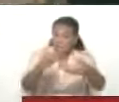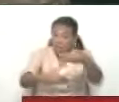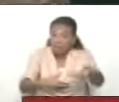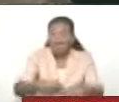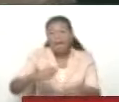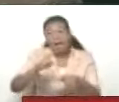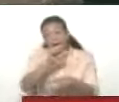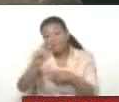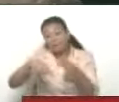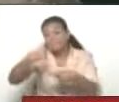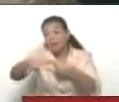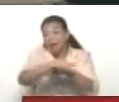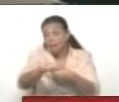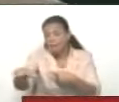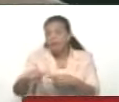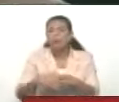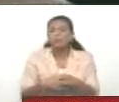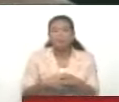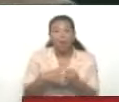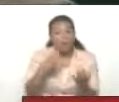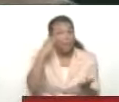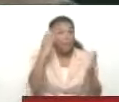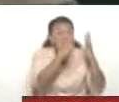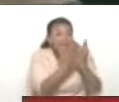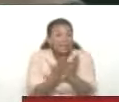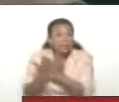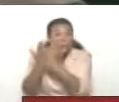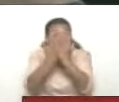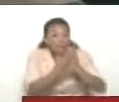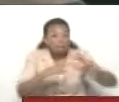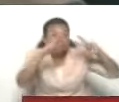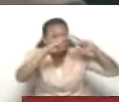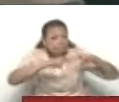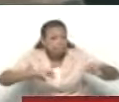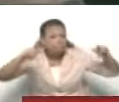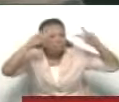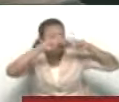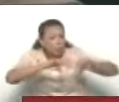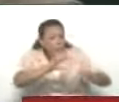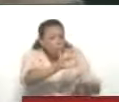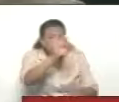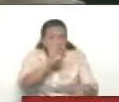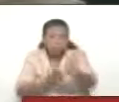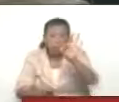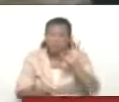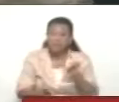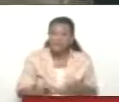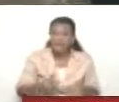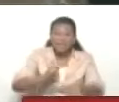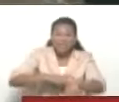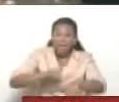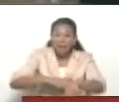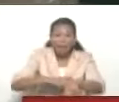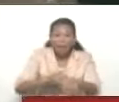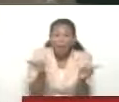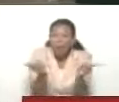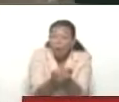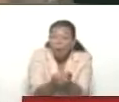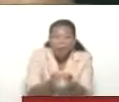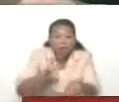las siguientes fases, van a ser motivo de estudio por mucho tiempo, presidente. Es insuficiente el tiempo que tenemos